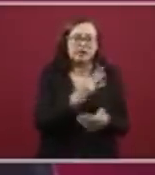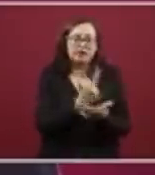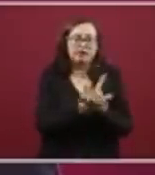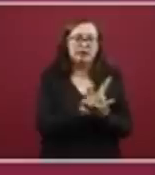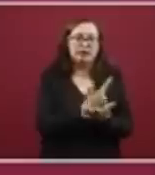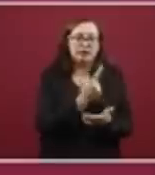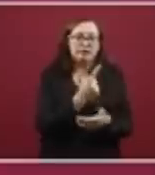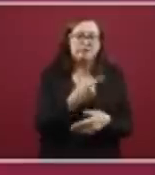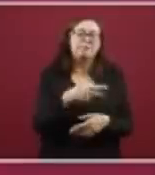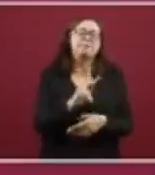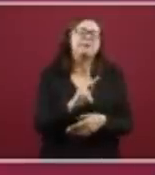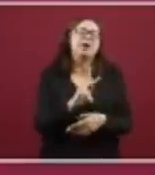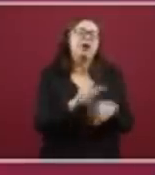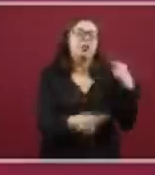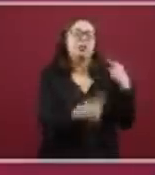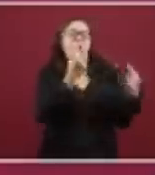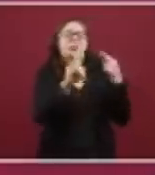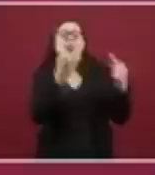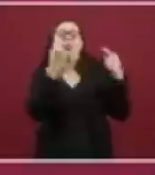de vez en cuando